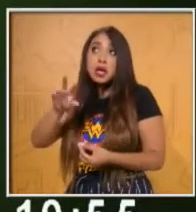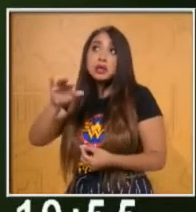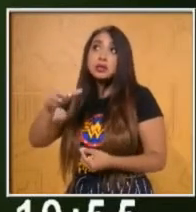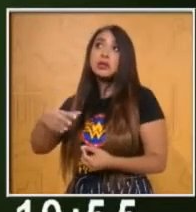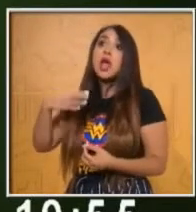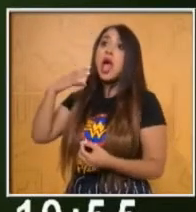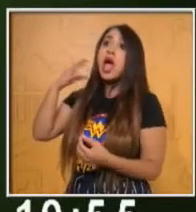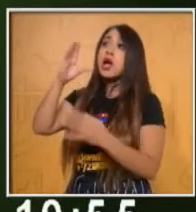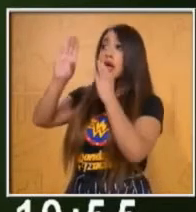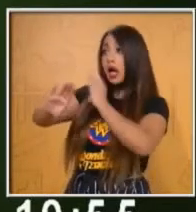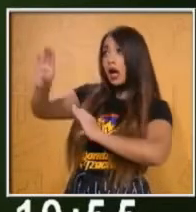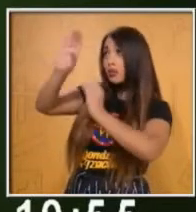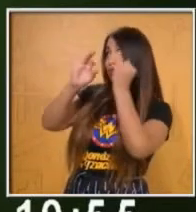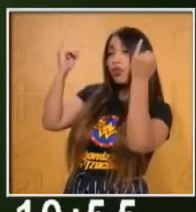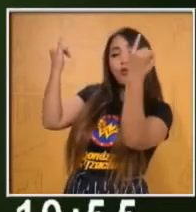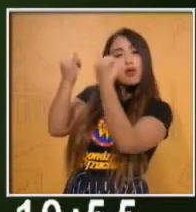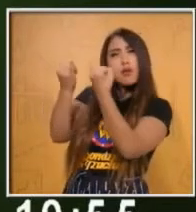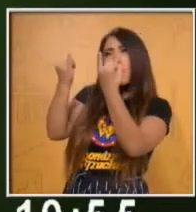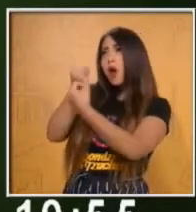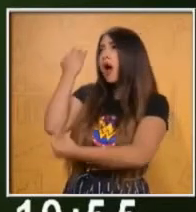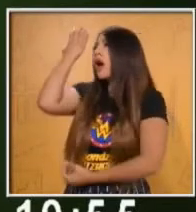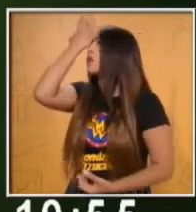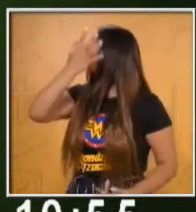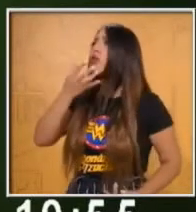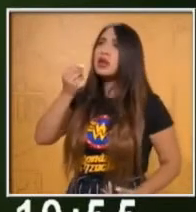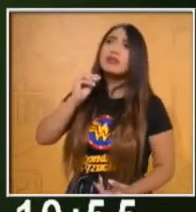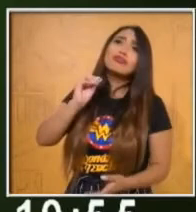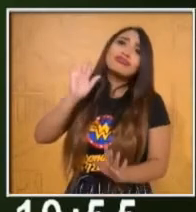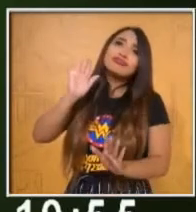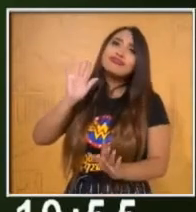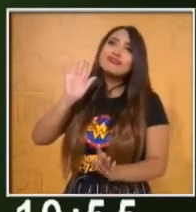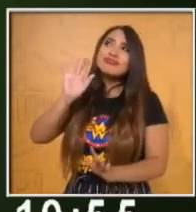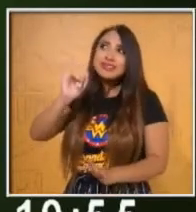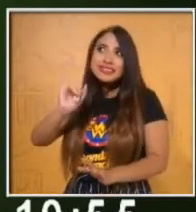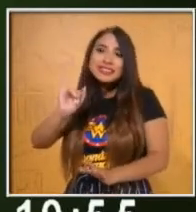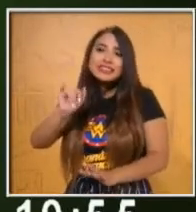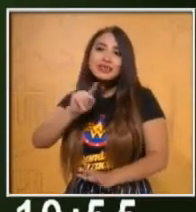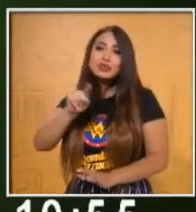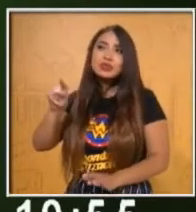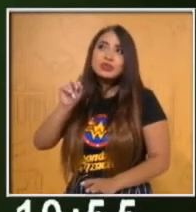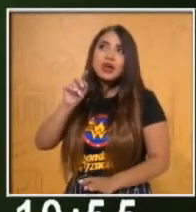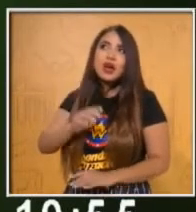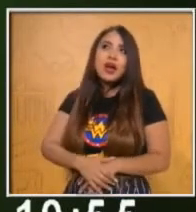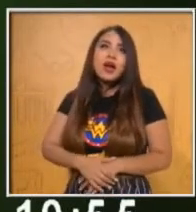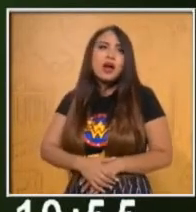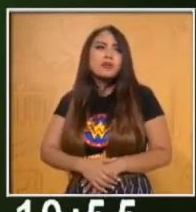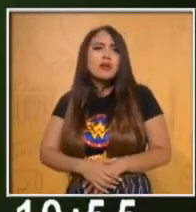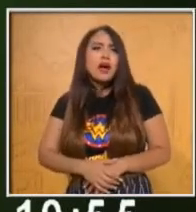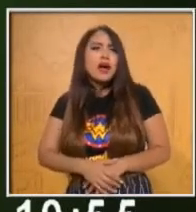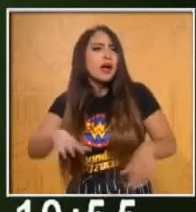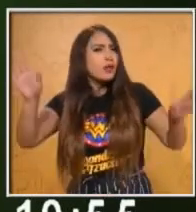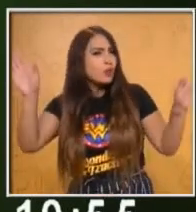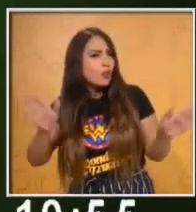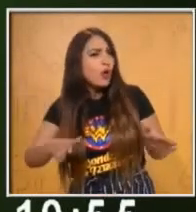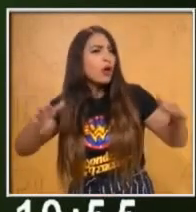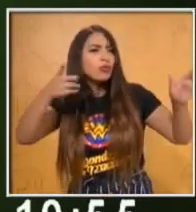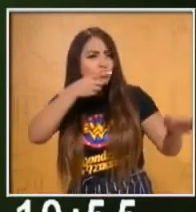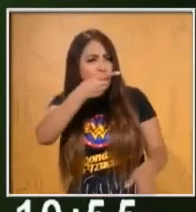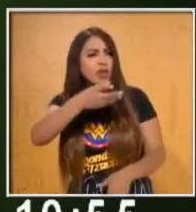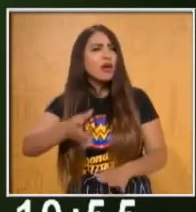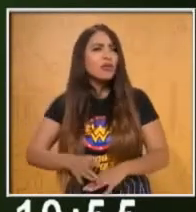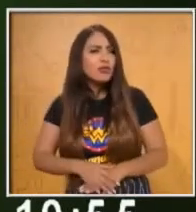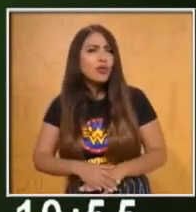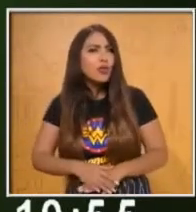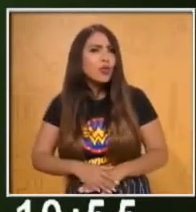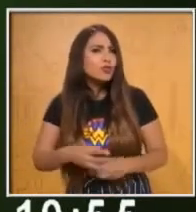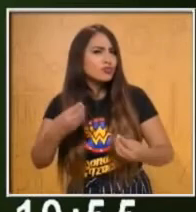habrá duda que es usted el rey de todos los que vivimos en el bosque. El cuervo, muy contento de oír esas alabanzas y